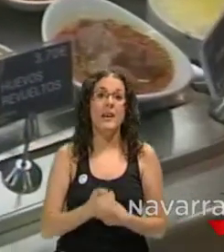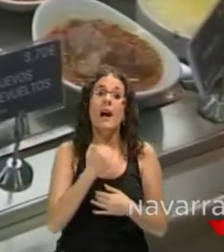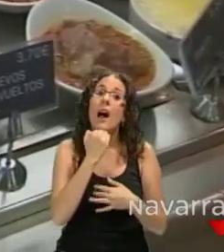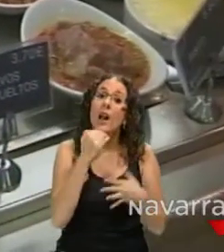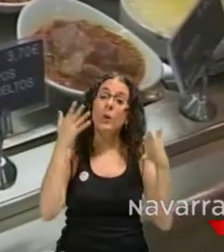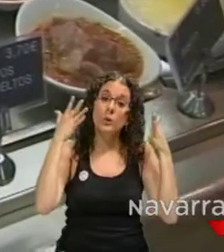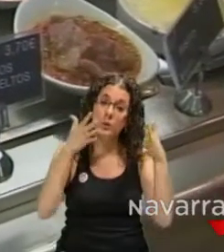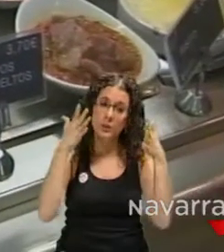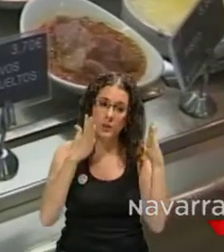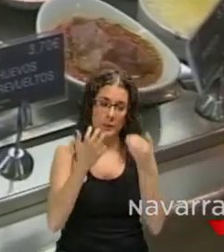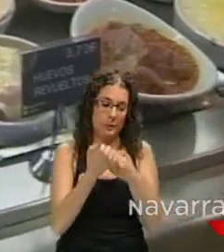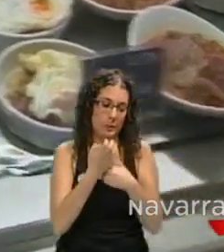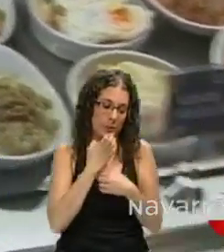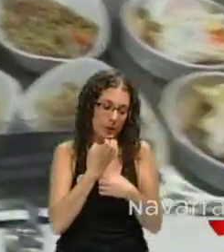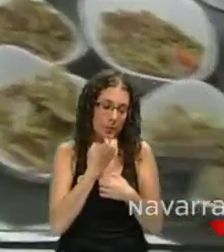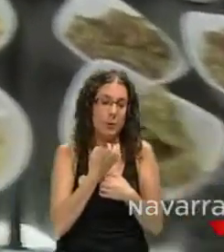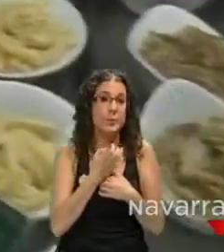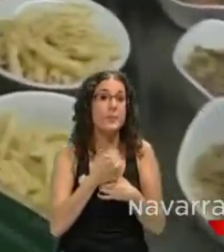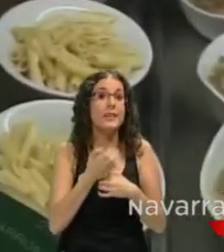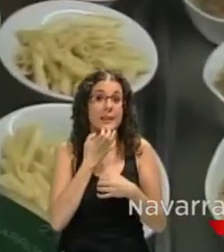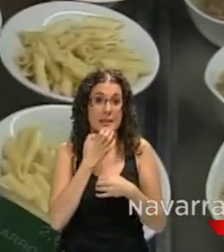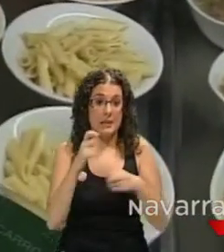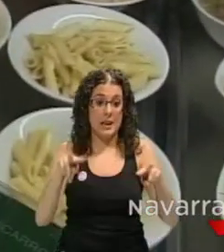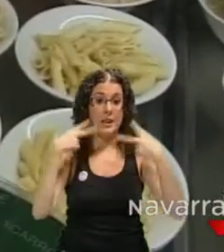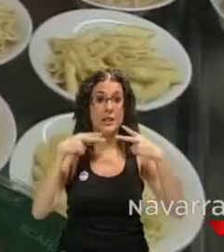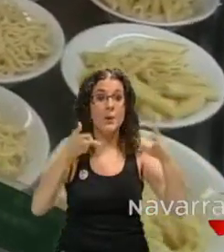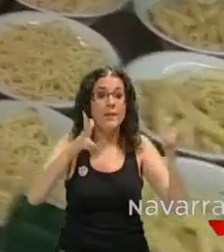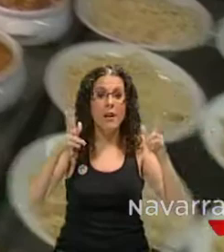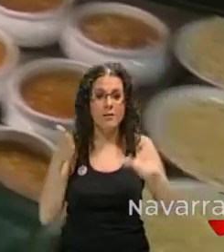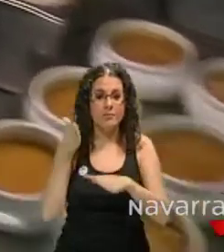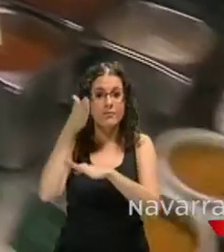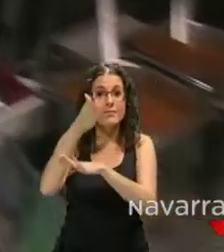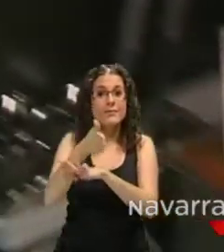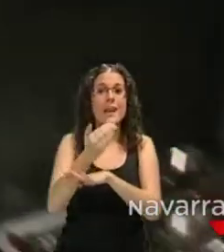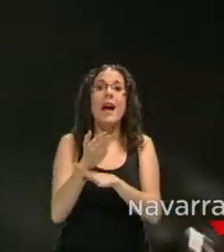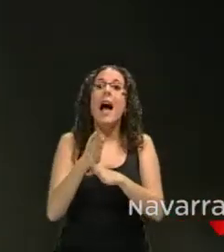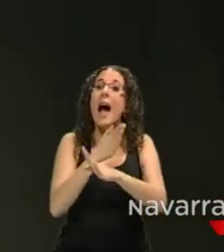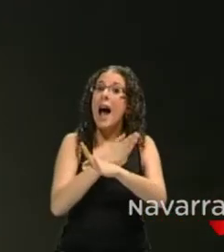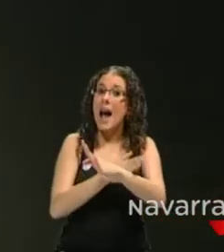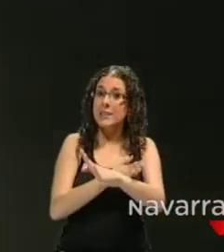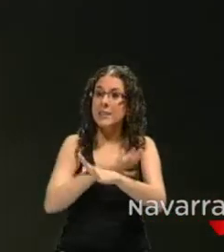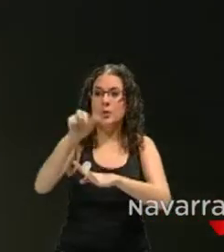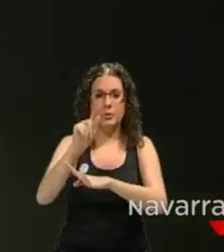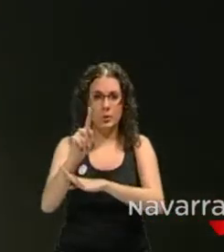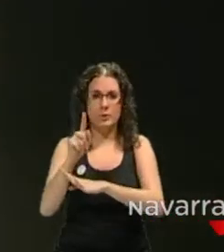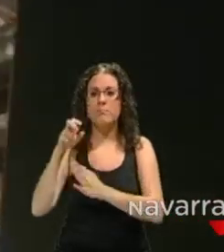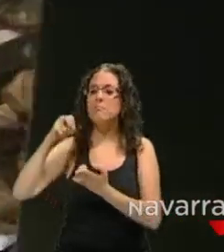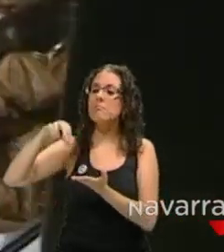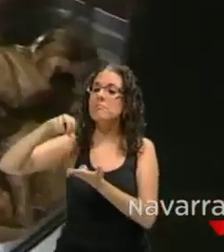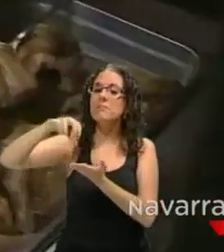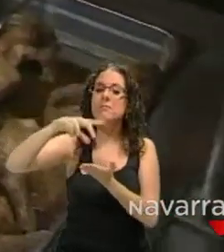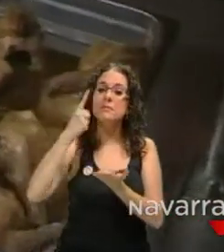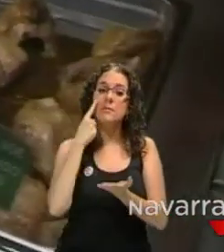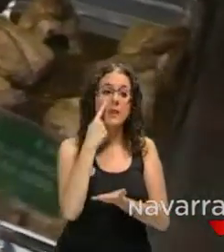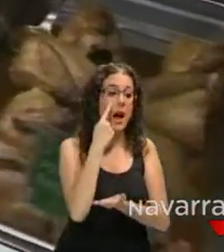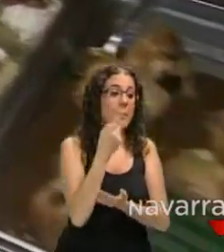buffet podrían ser, primero, dar un paseo antes de elegir los alimentos que vamos a comer para ver un poco qué es lo que nos ofertan, intentar también no